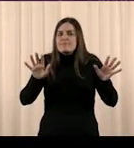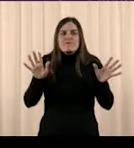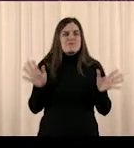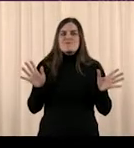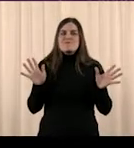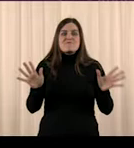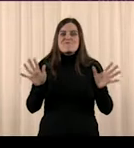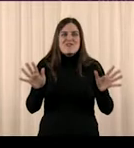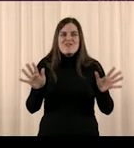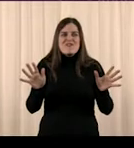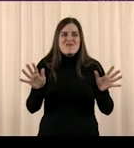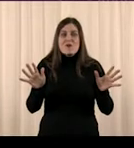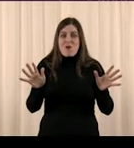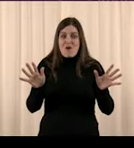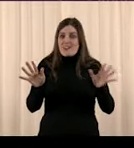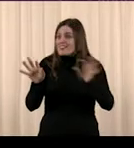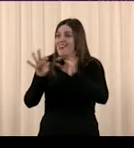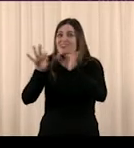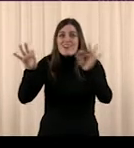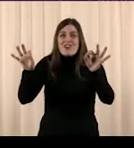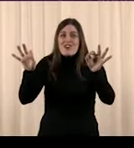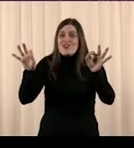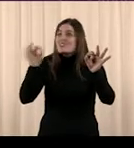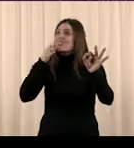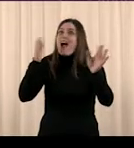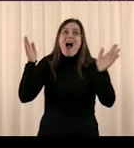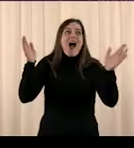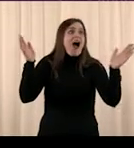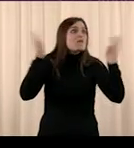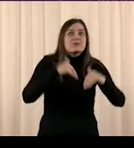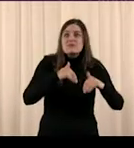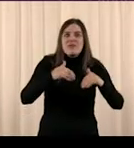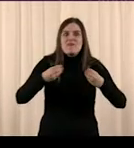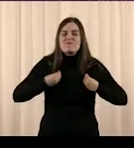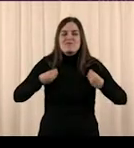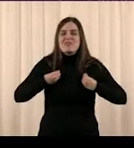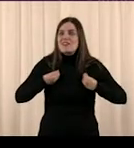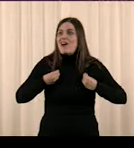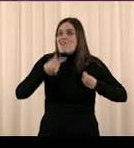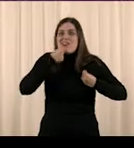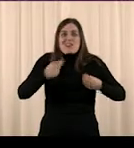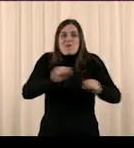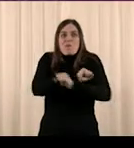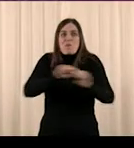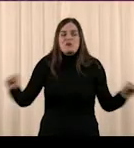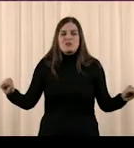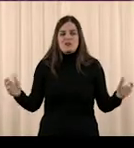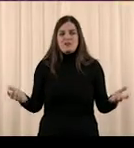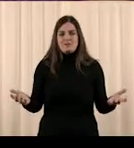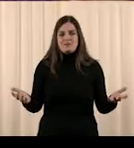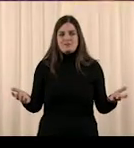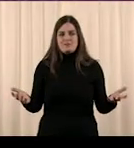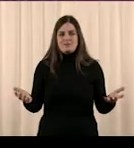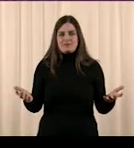Pero sin ese pájaro llamado sencillez en tus manos, la vida no se va a volver sencilla.